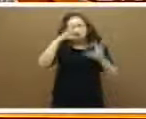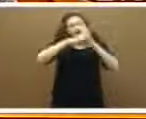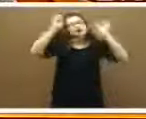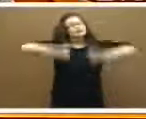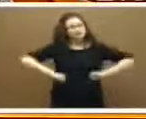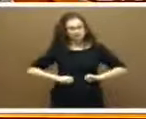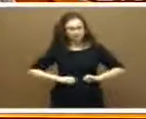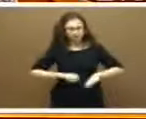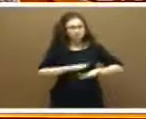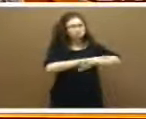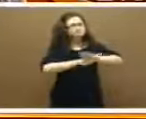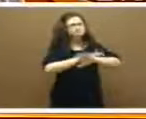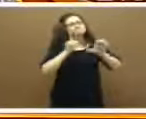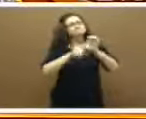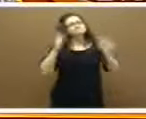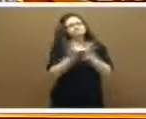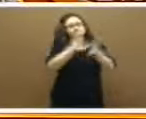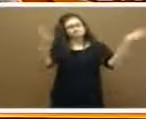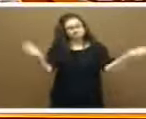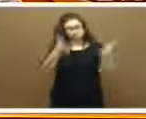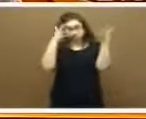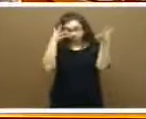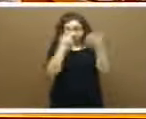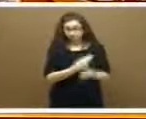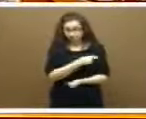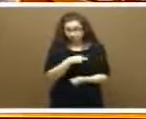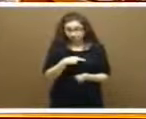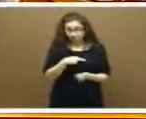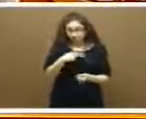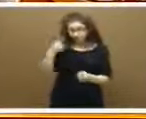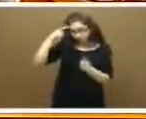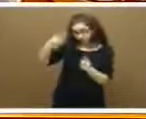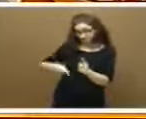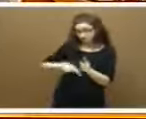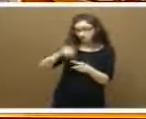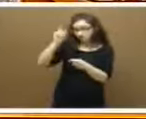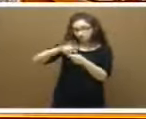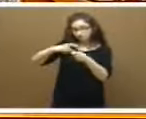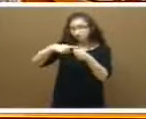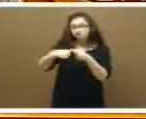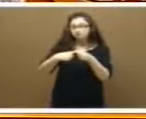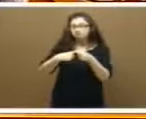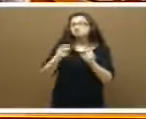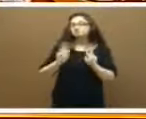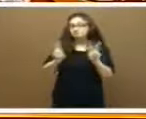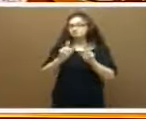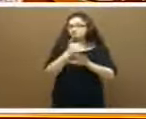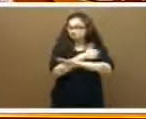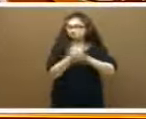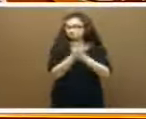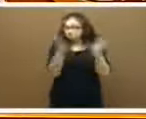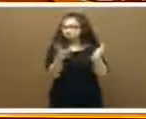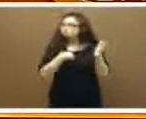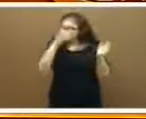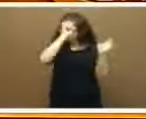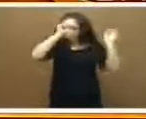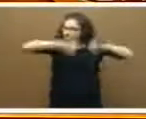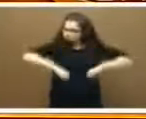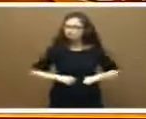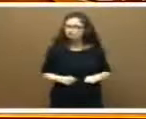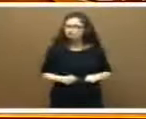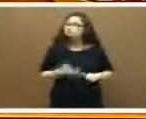Extremadura anime e impulse a esos consejos de salud a que lleven a cabo esa participación activa de los ciudadanos. Es importante